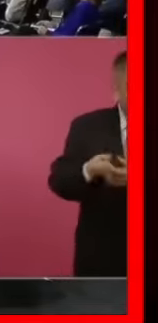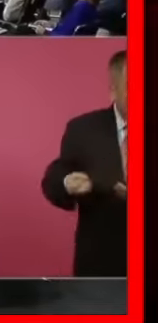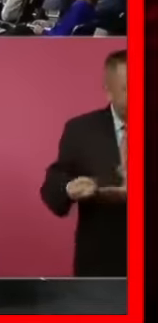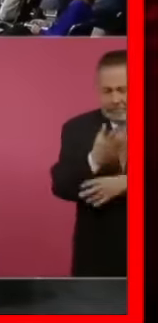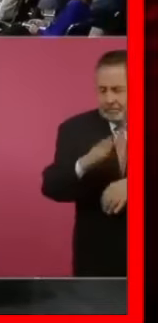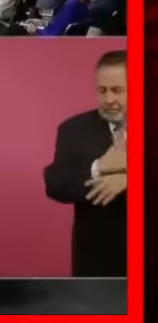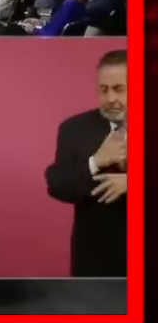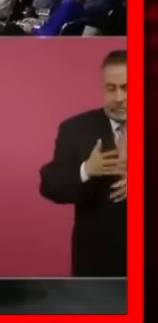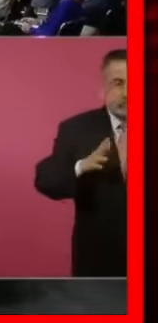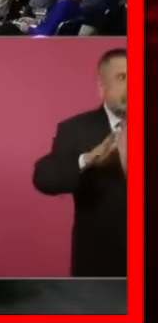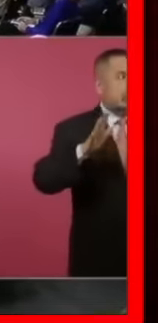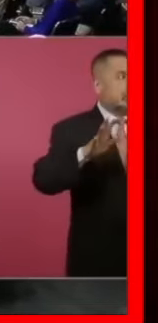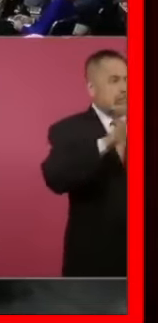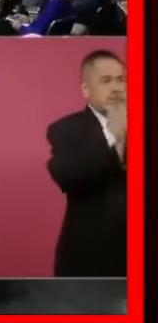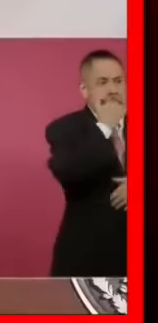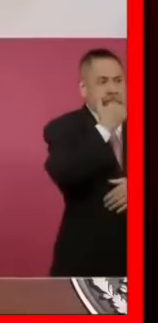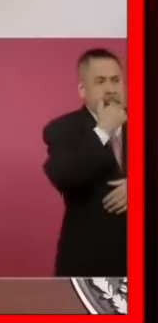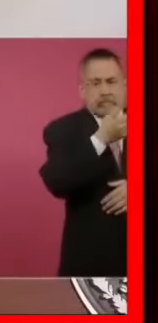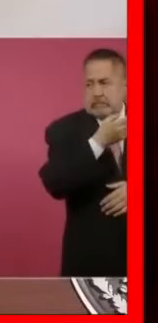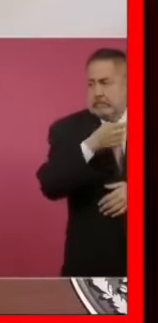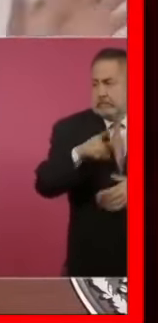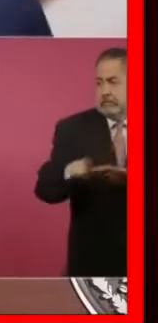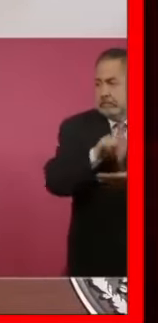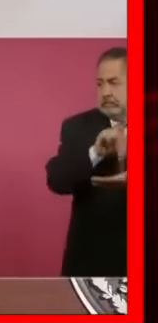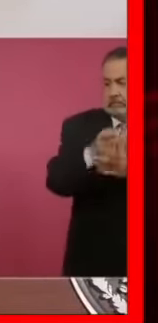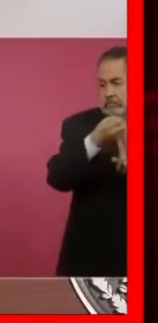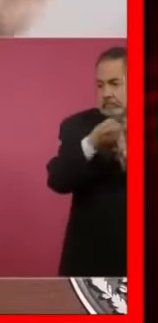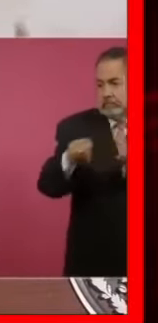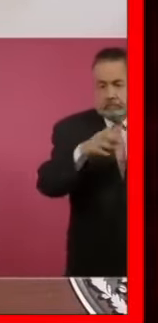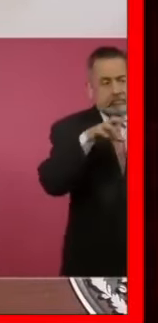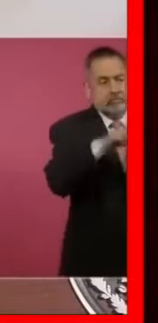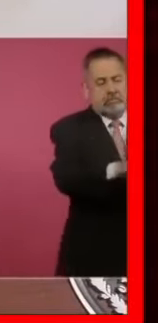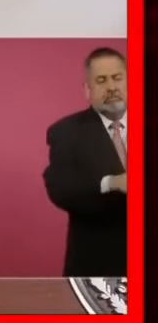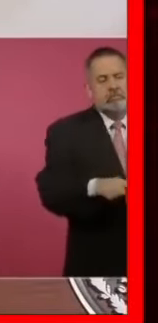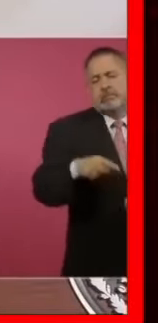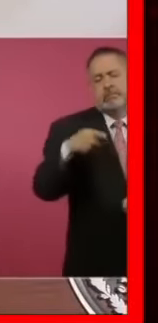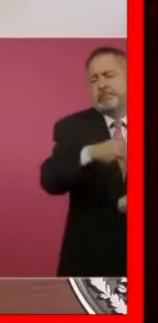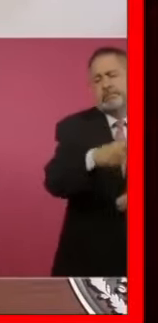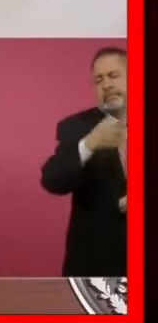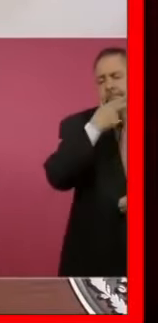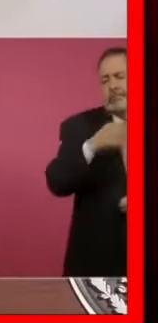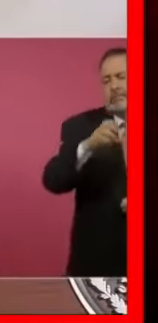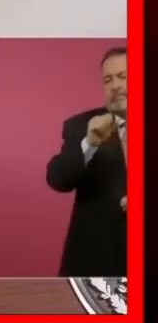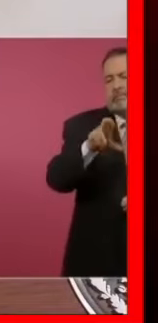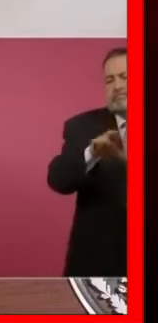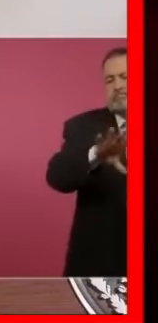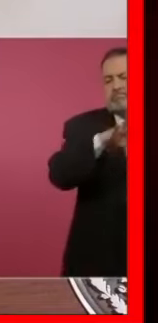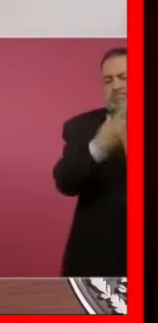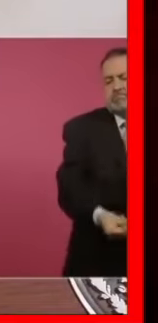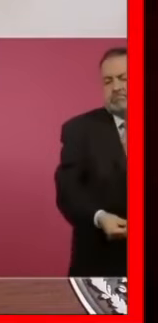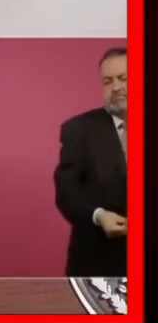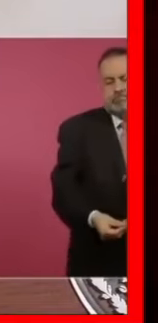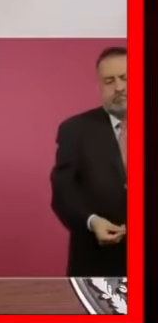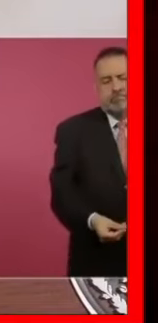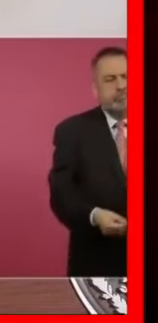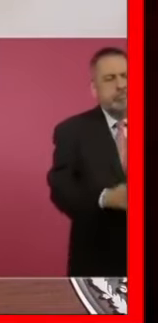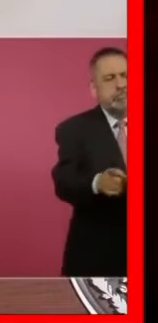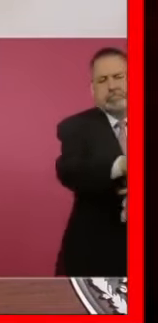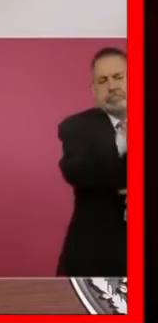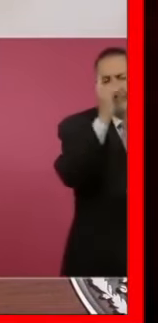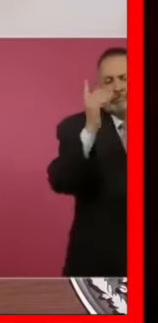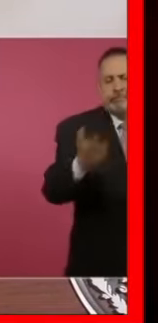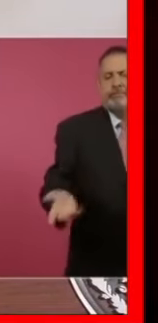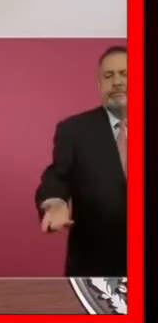reactivar la orden de aprensión n más que ya no estaba el seor quinter se